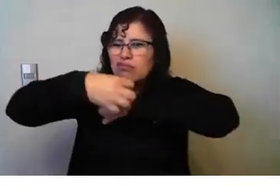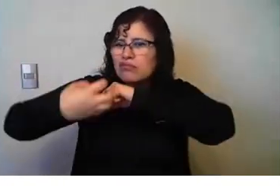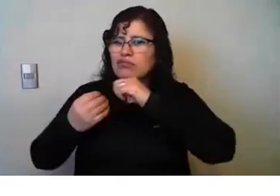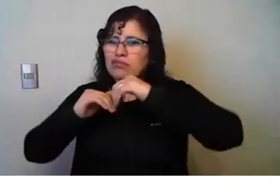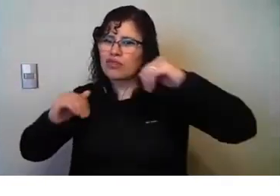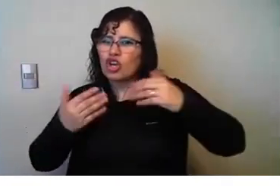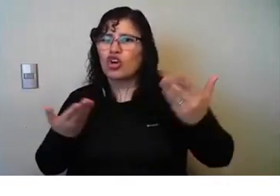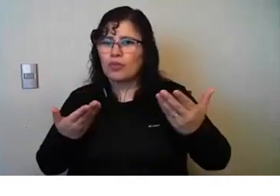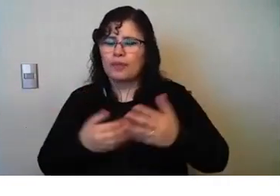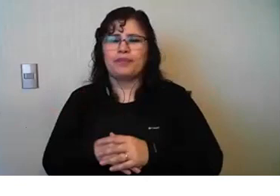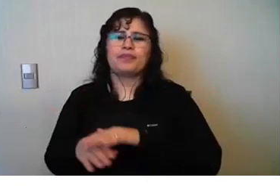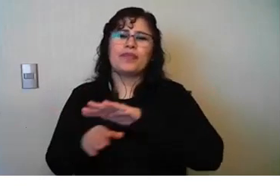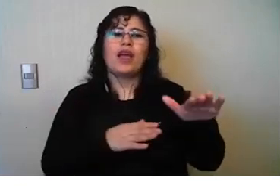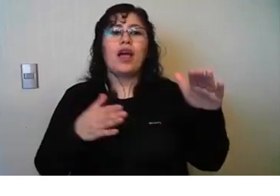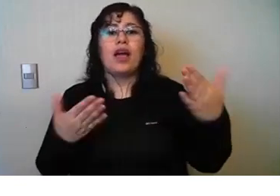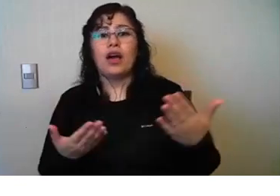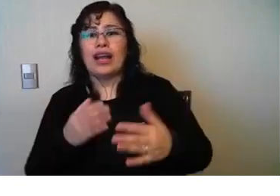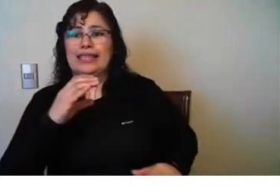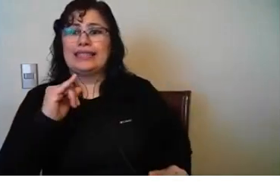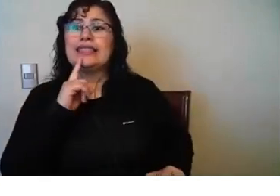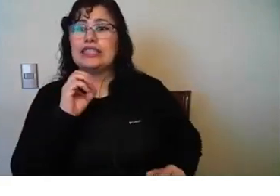Bien, en cuanto a la citoarquitectura,